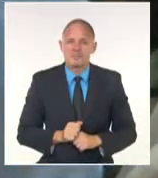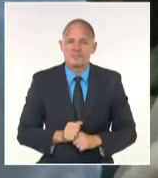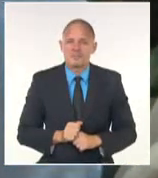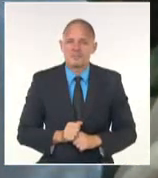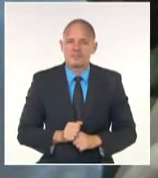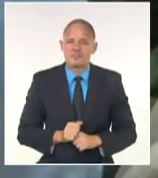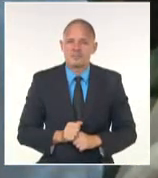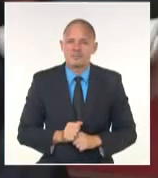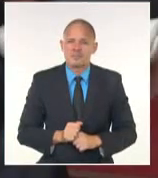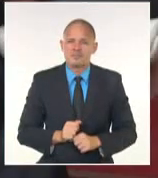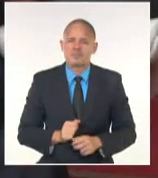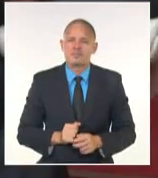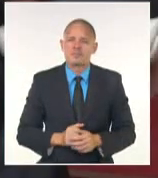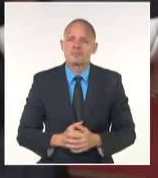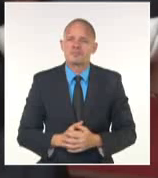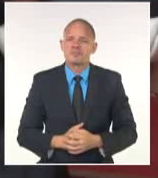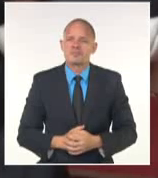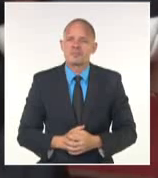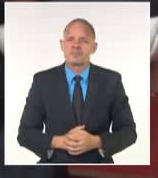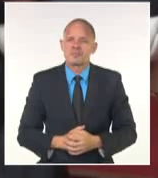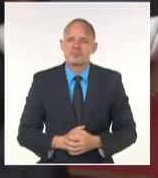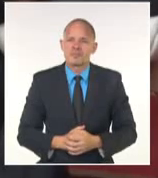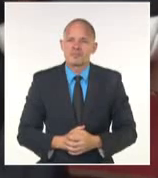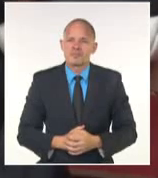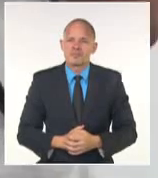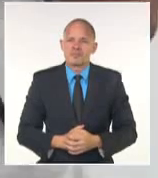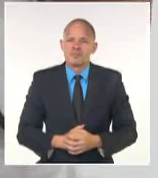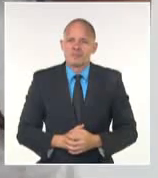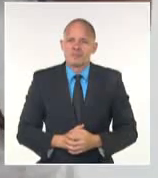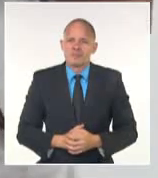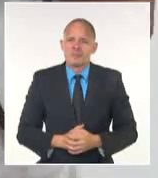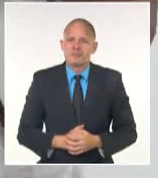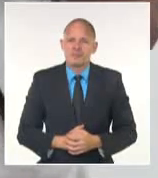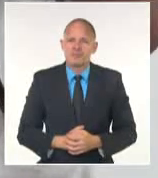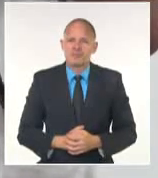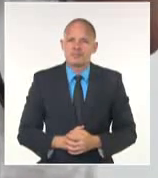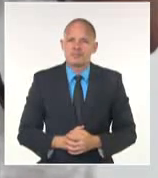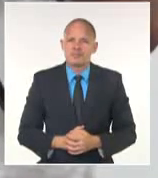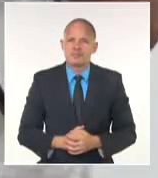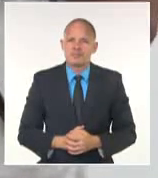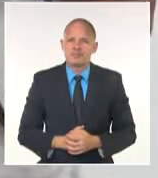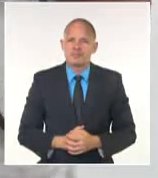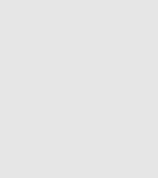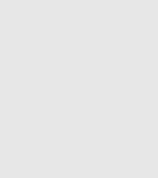de un equipo de estudios Revolución y Bernardo Espinosa, Canal Cubano de Noticias.